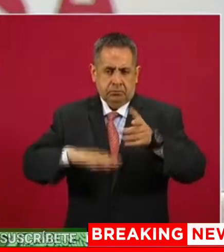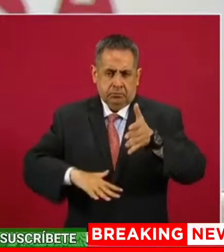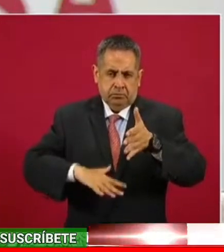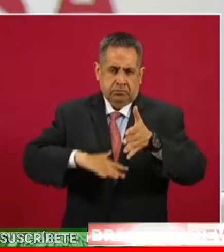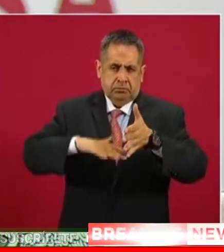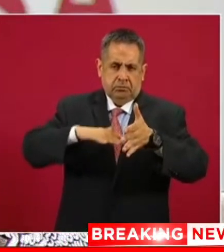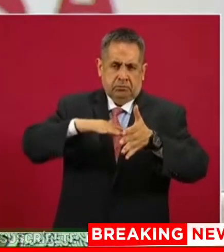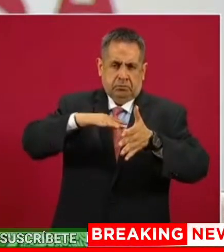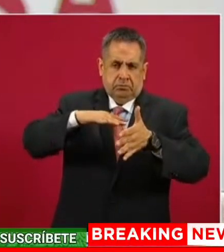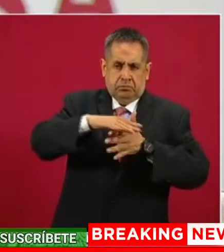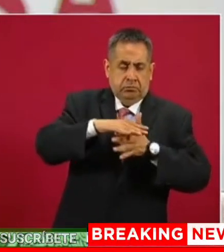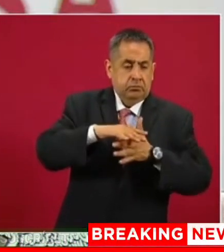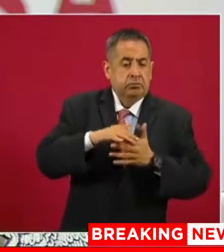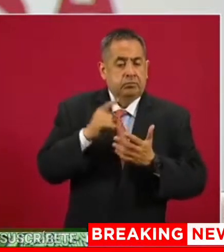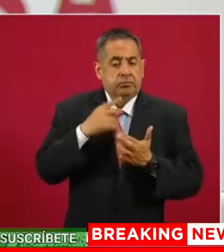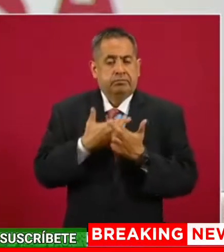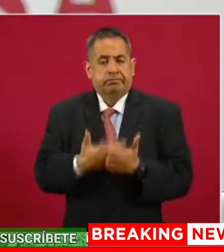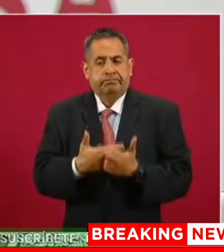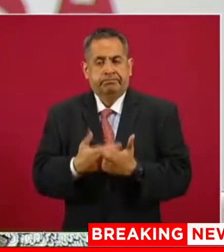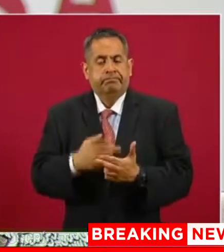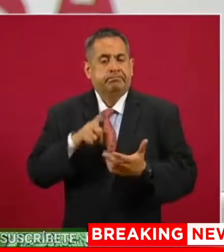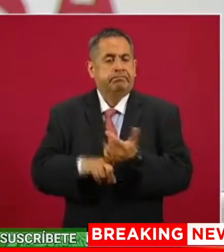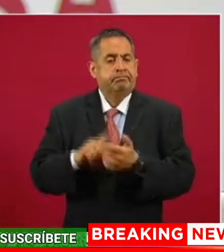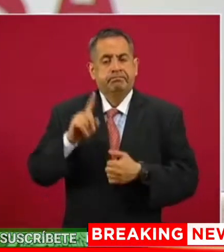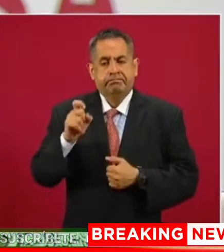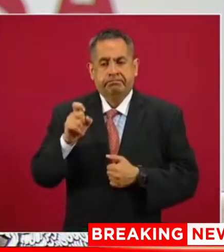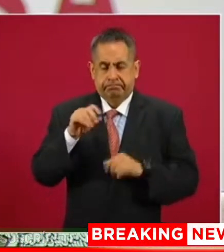que tienen que ser resguardados.